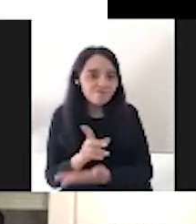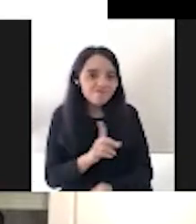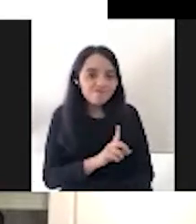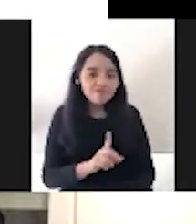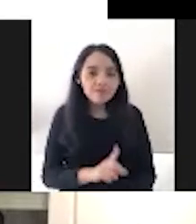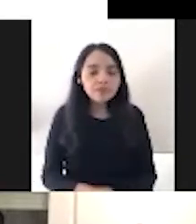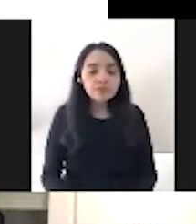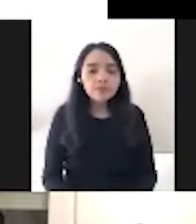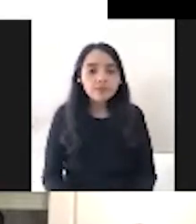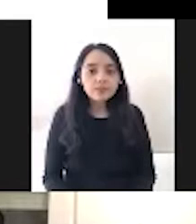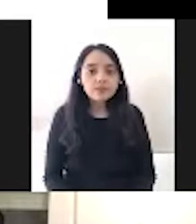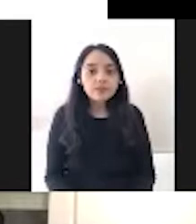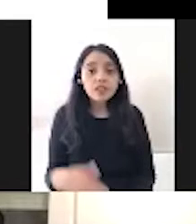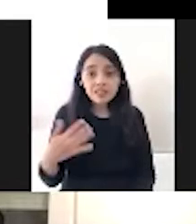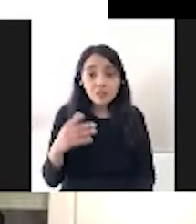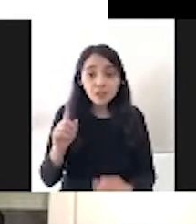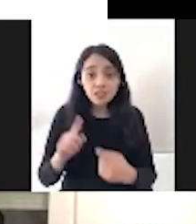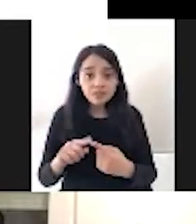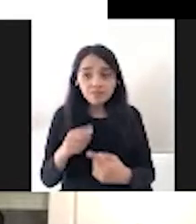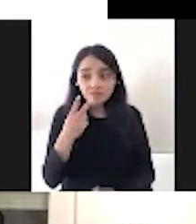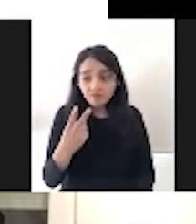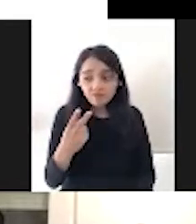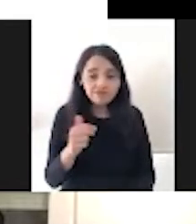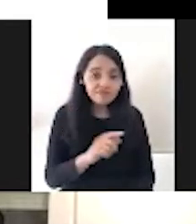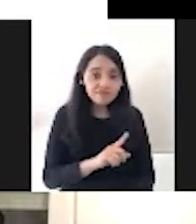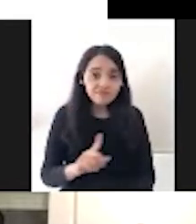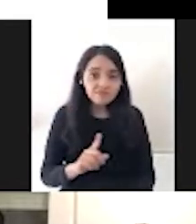de la participación tampoco se ve, no hay una